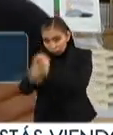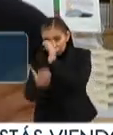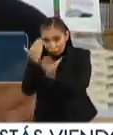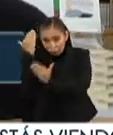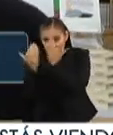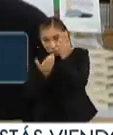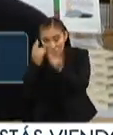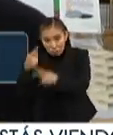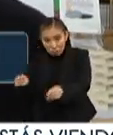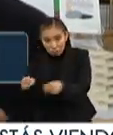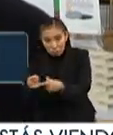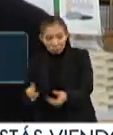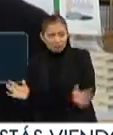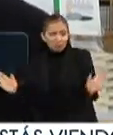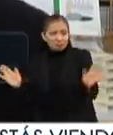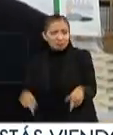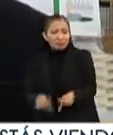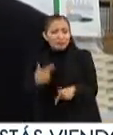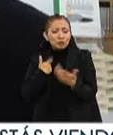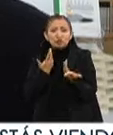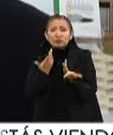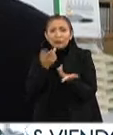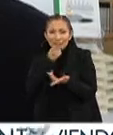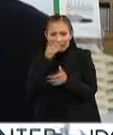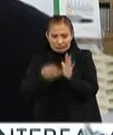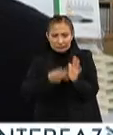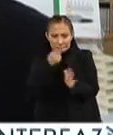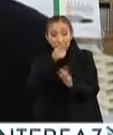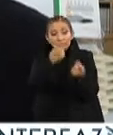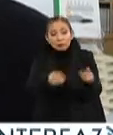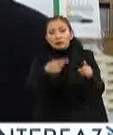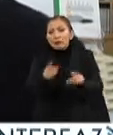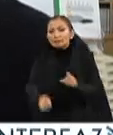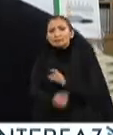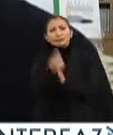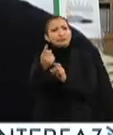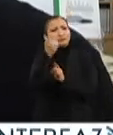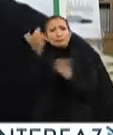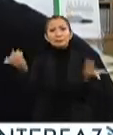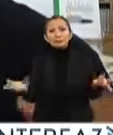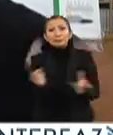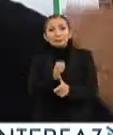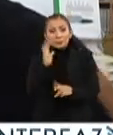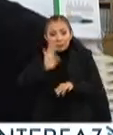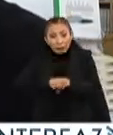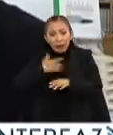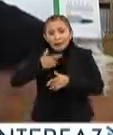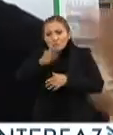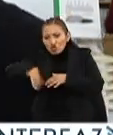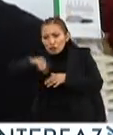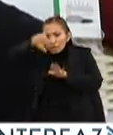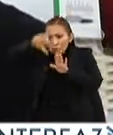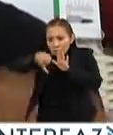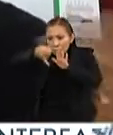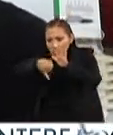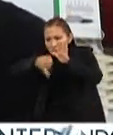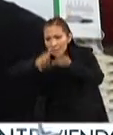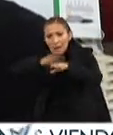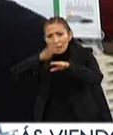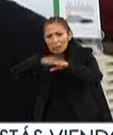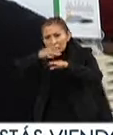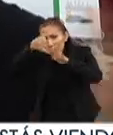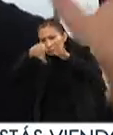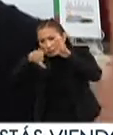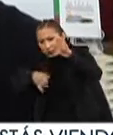tu carrera musical, sino que te vuelvo a repetir, la música es infinita y entre más le busques y le rebusques y le